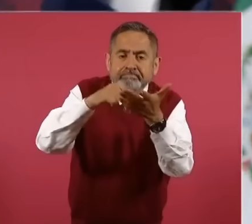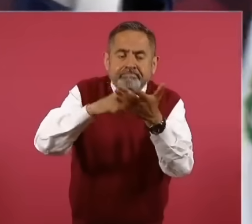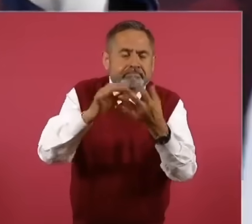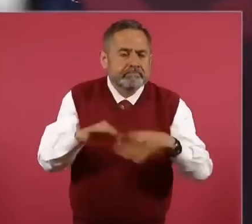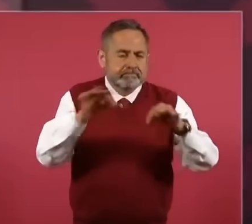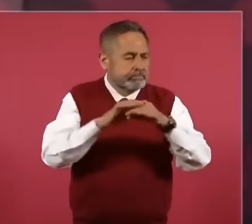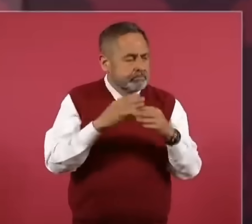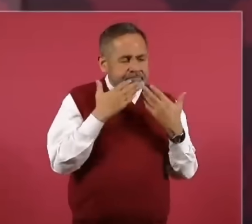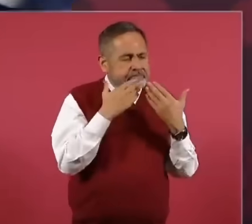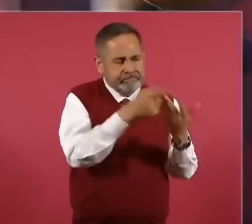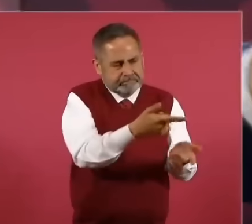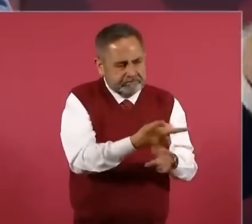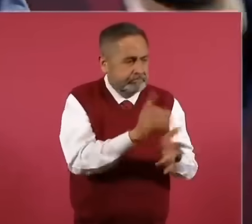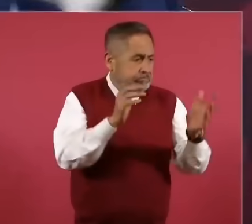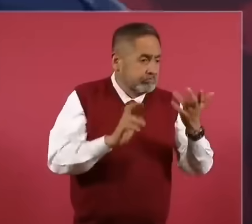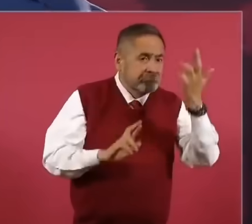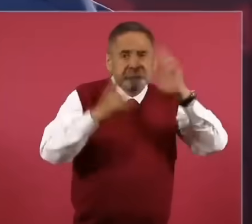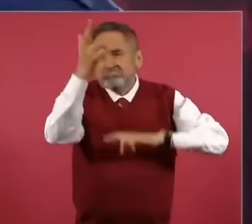¿sí? Es